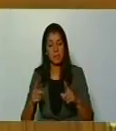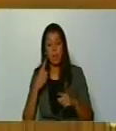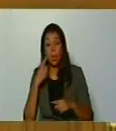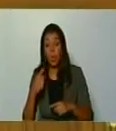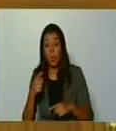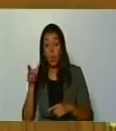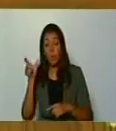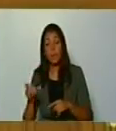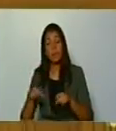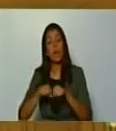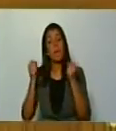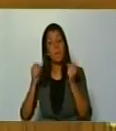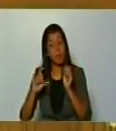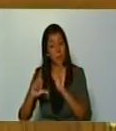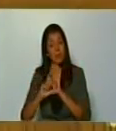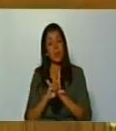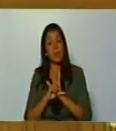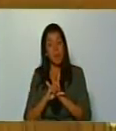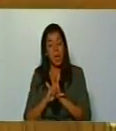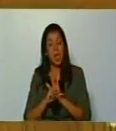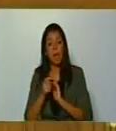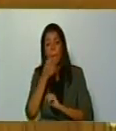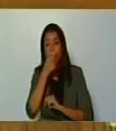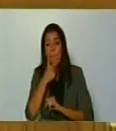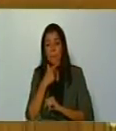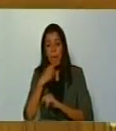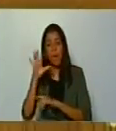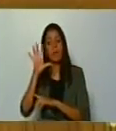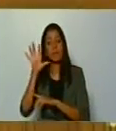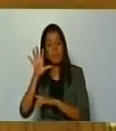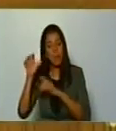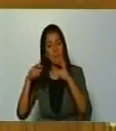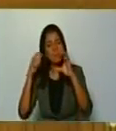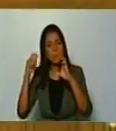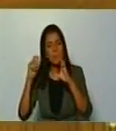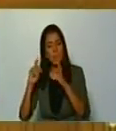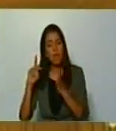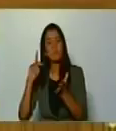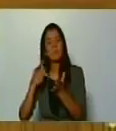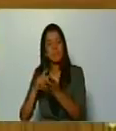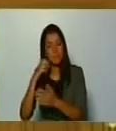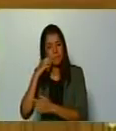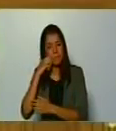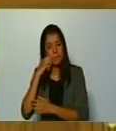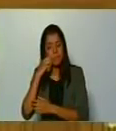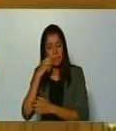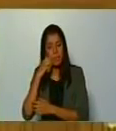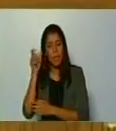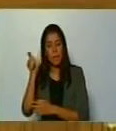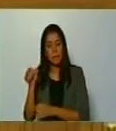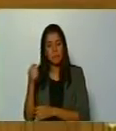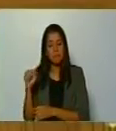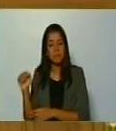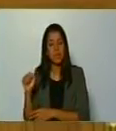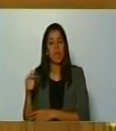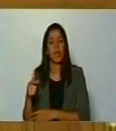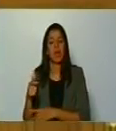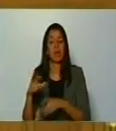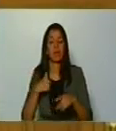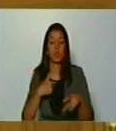delitos en cada una de estas escenas que he tenido muy brevemente que describir de forma muy